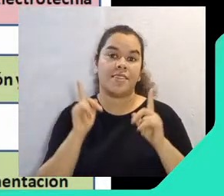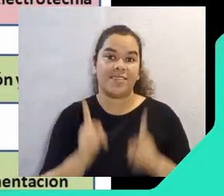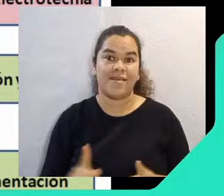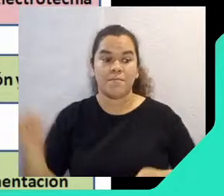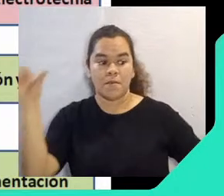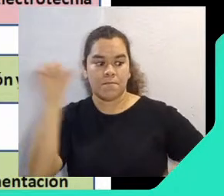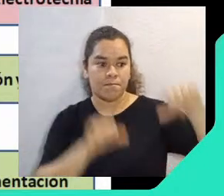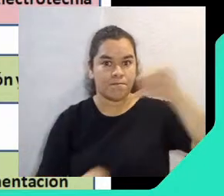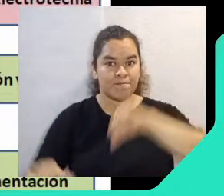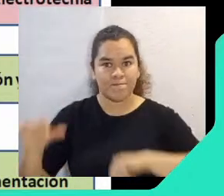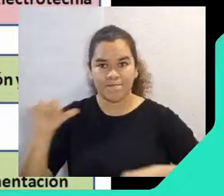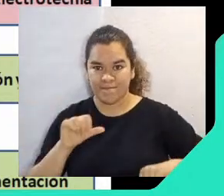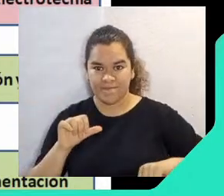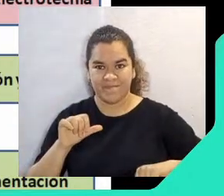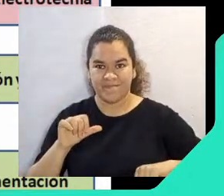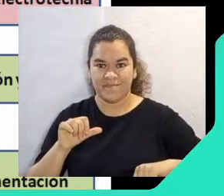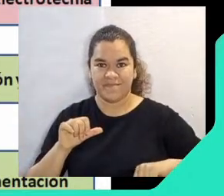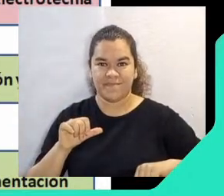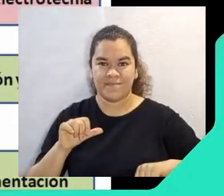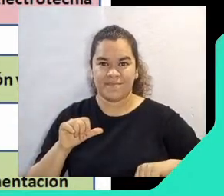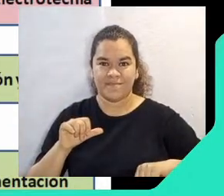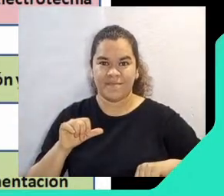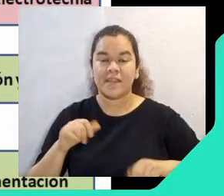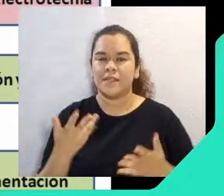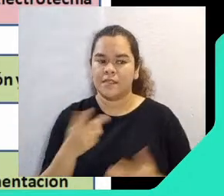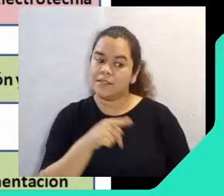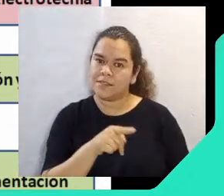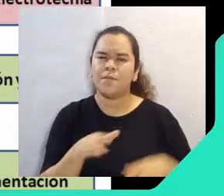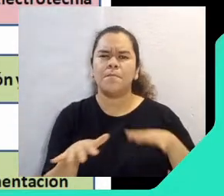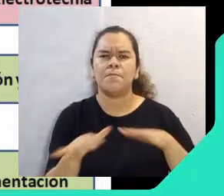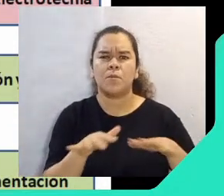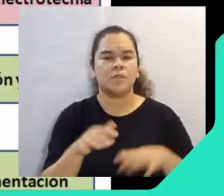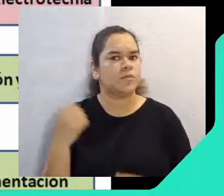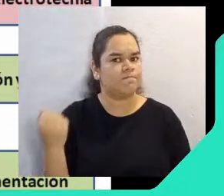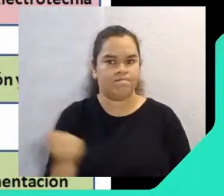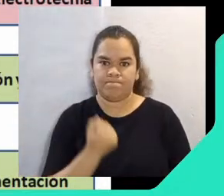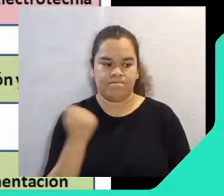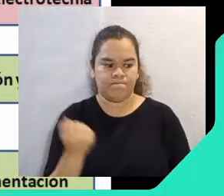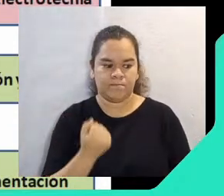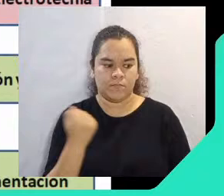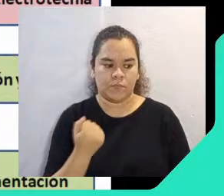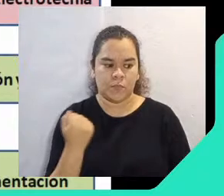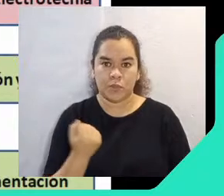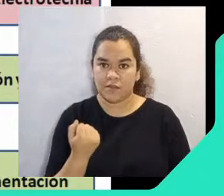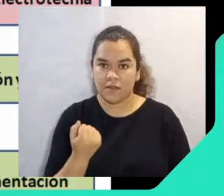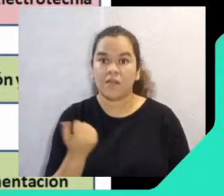química. Bueno, es importante esta formación de base para tener esta,